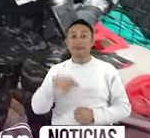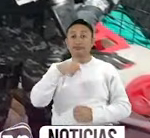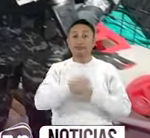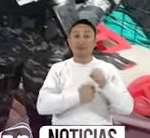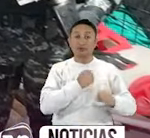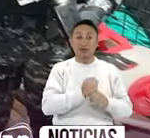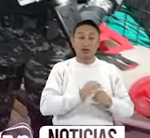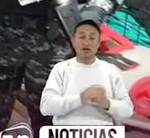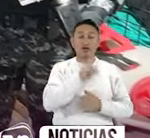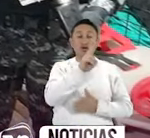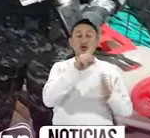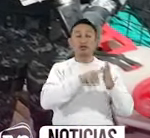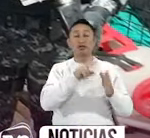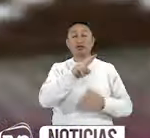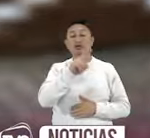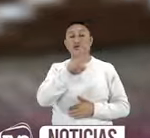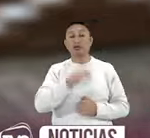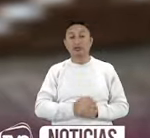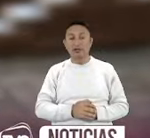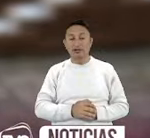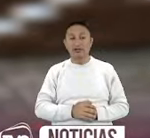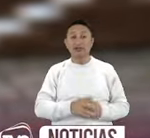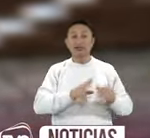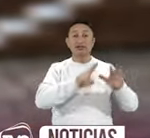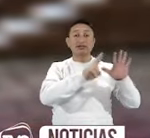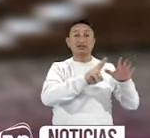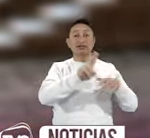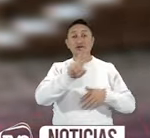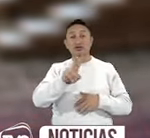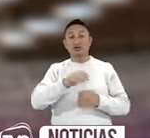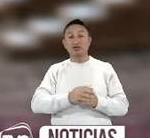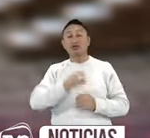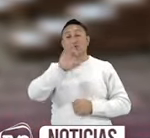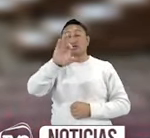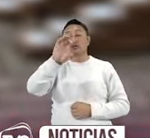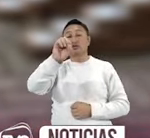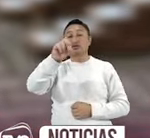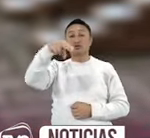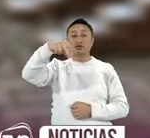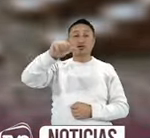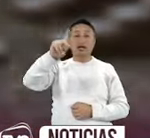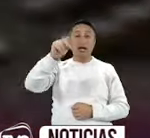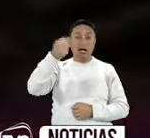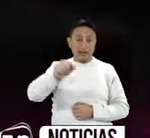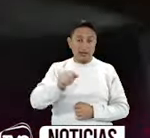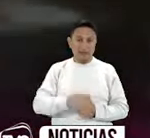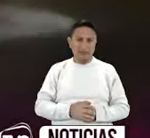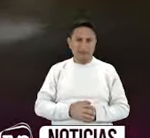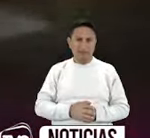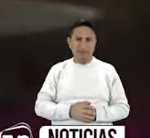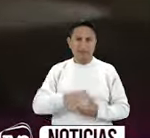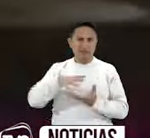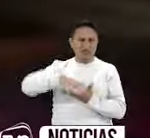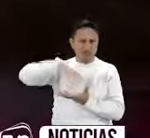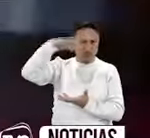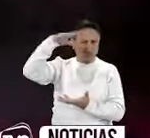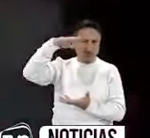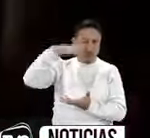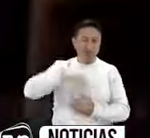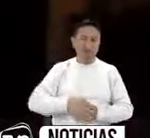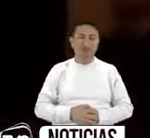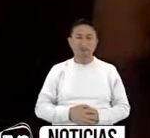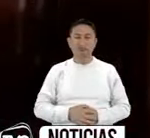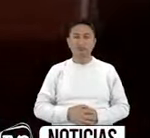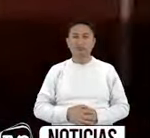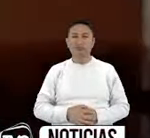han decomisado 72 toneladas, 473 kilos de alcaloide. En Quito informó